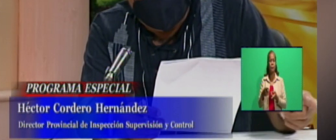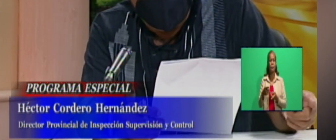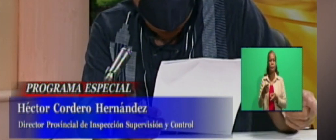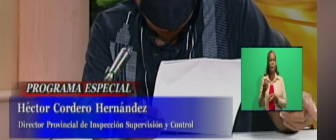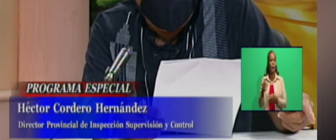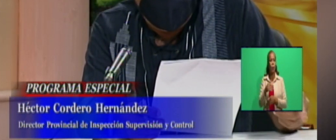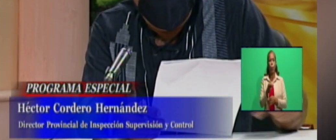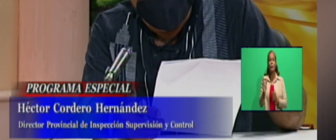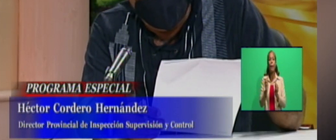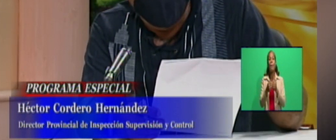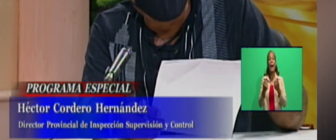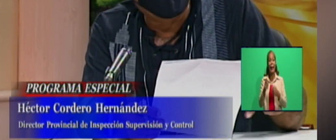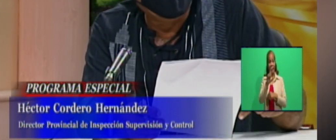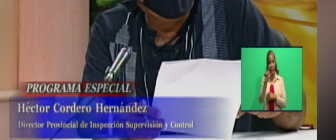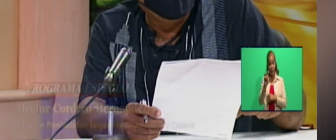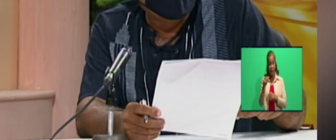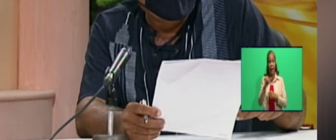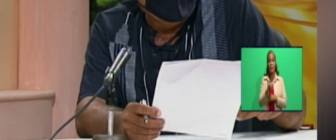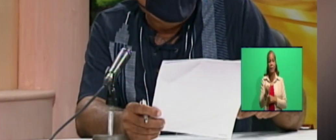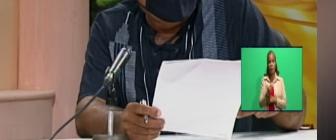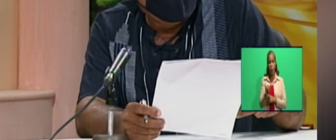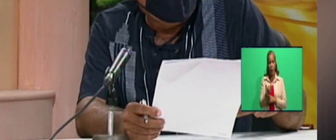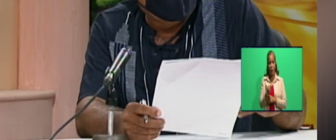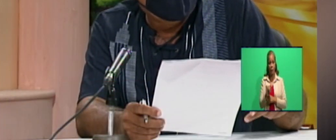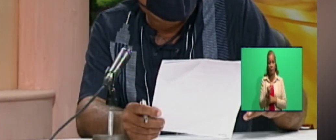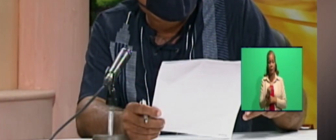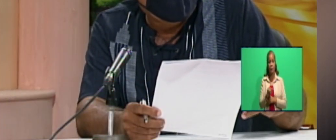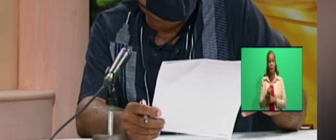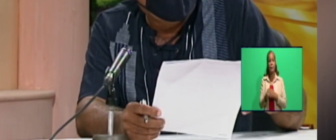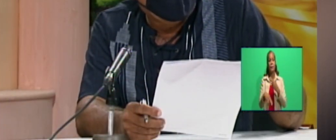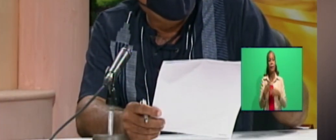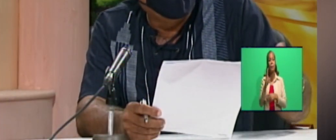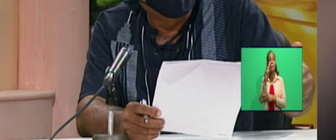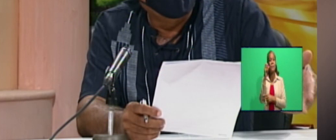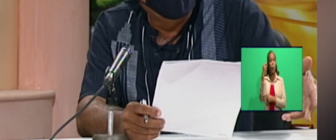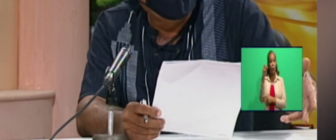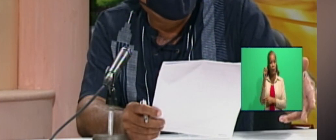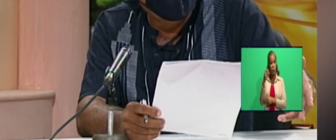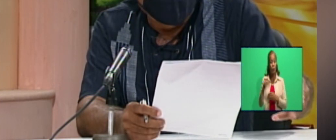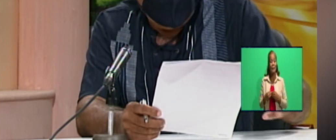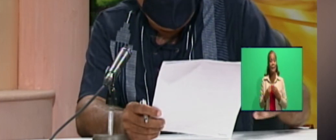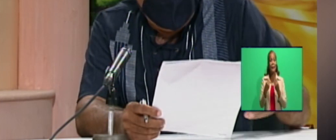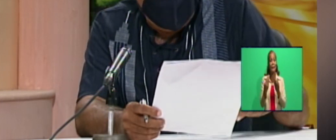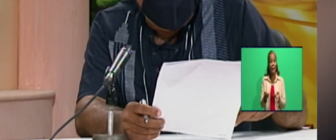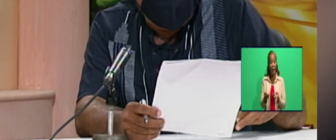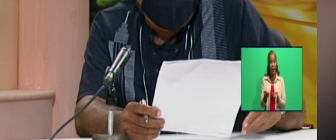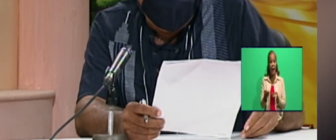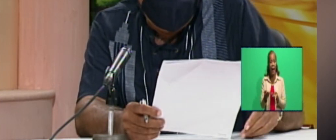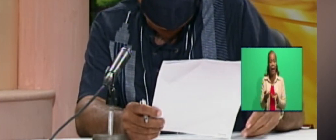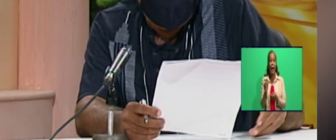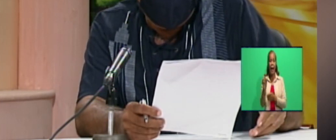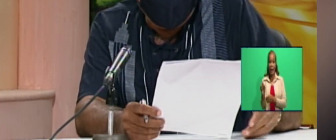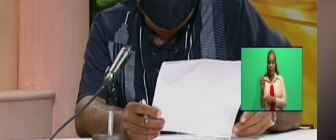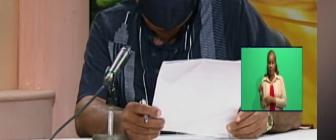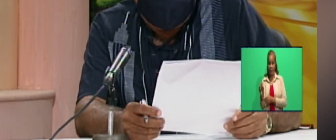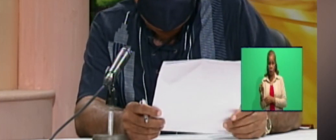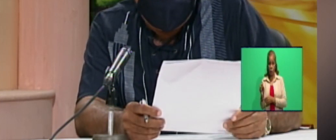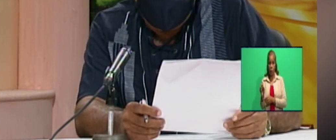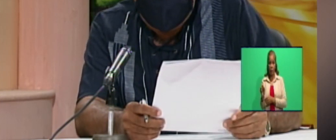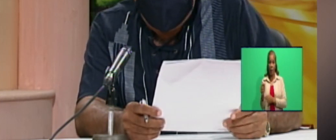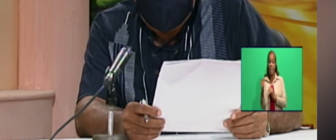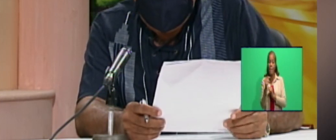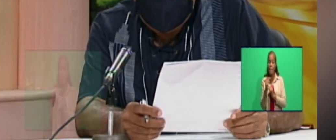ahí se detectó en la panería, las dos primeras, se detecta que se le entrega a los consumidores de menos, y en esta panería se detectó un